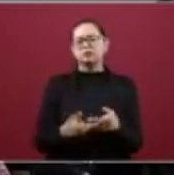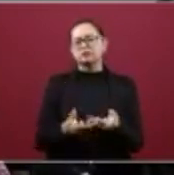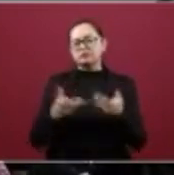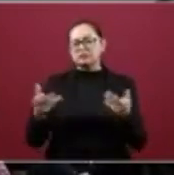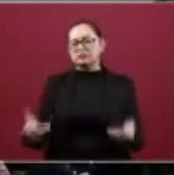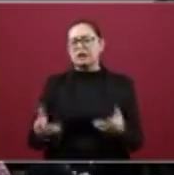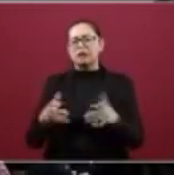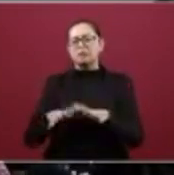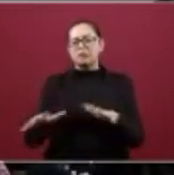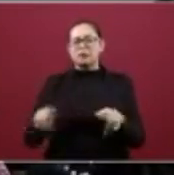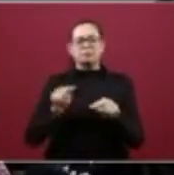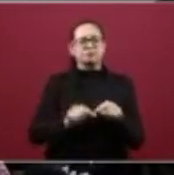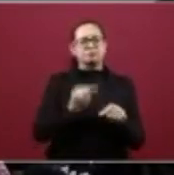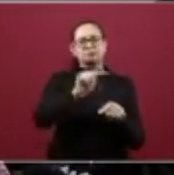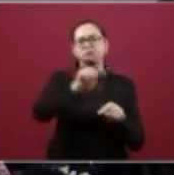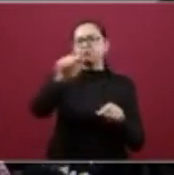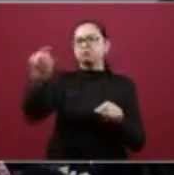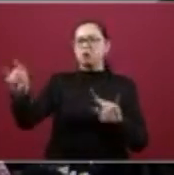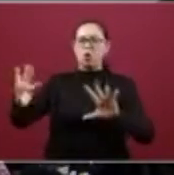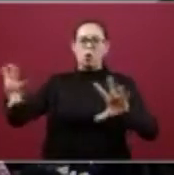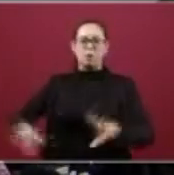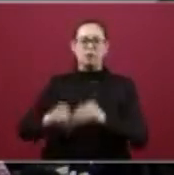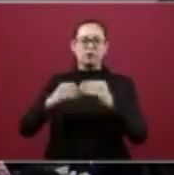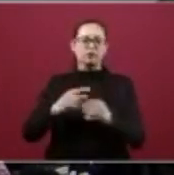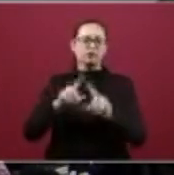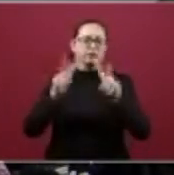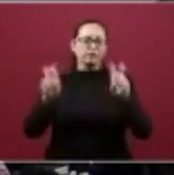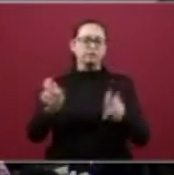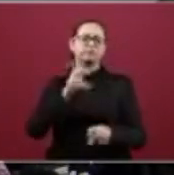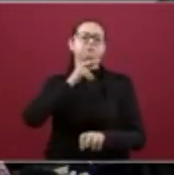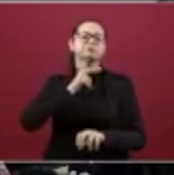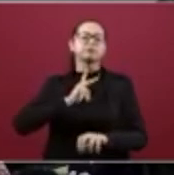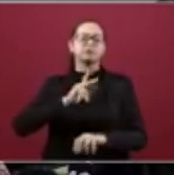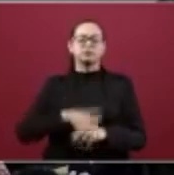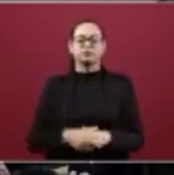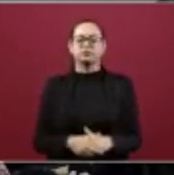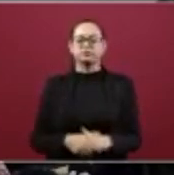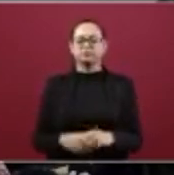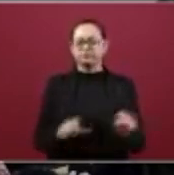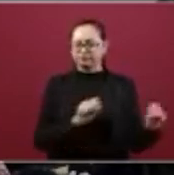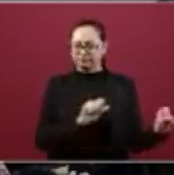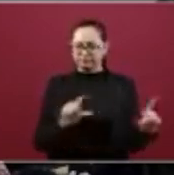que conforman nuestra producción nacional. La que sigue, por favor.